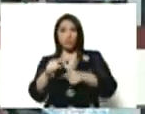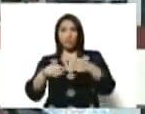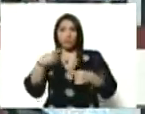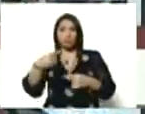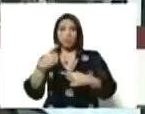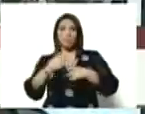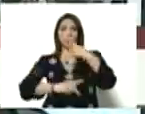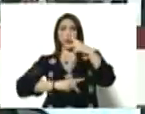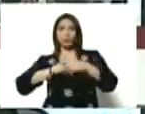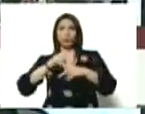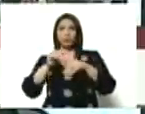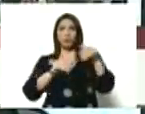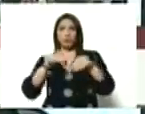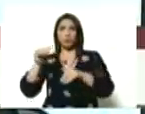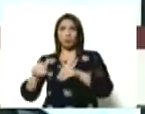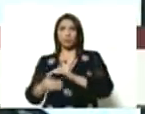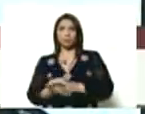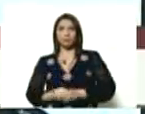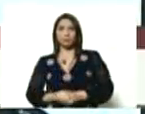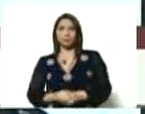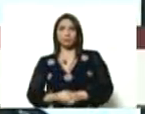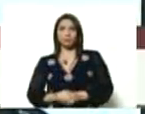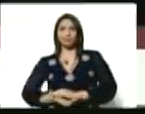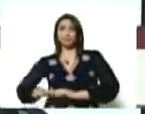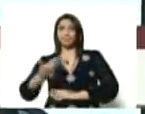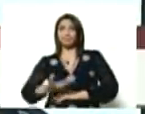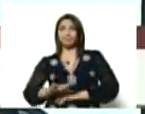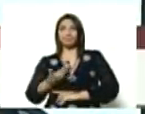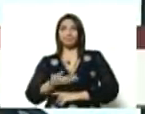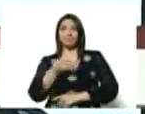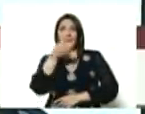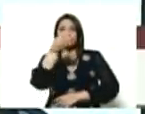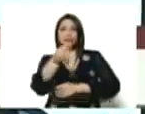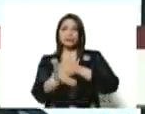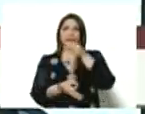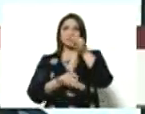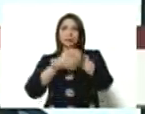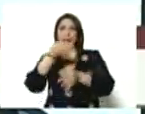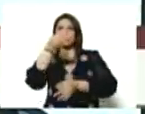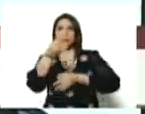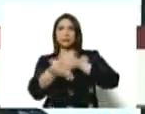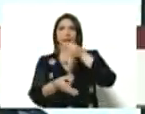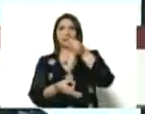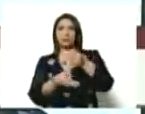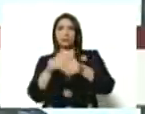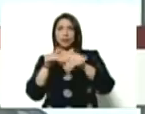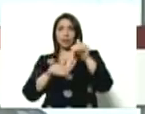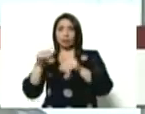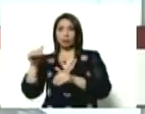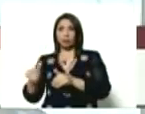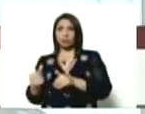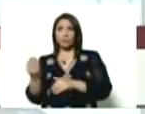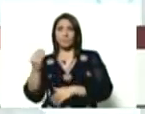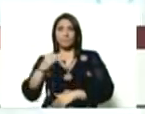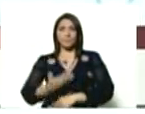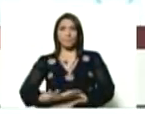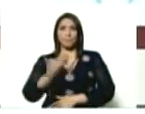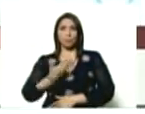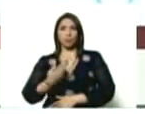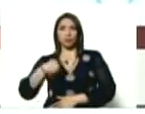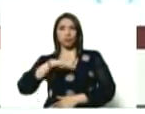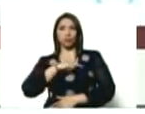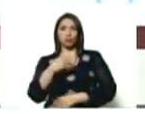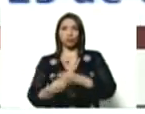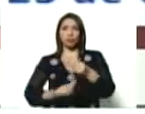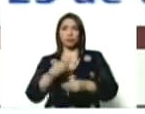proceso electoral. Es importante explicar las auditorías más importantes que realizamos en el